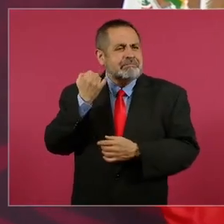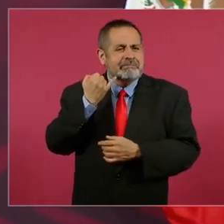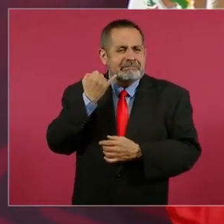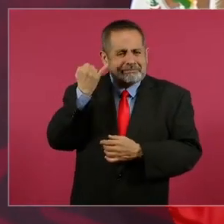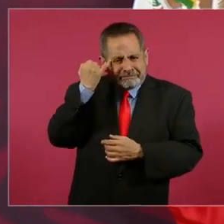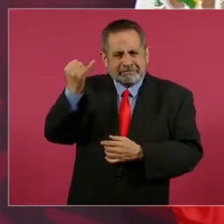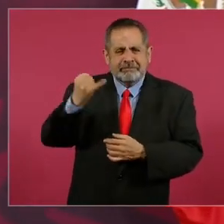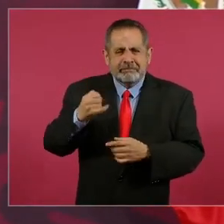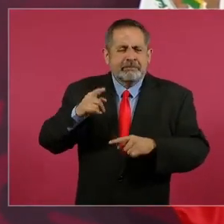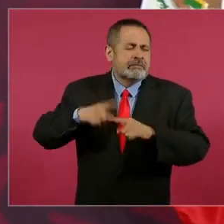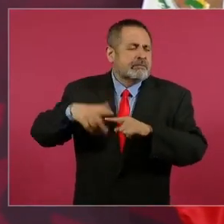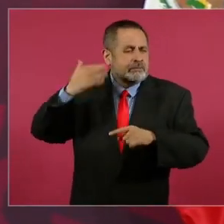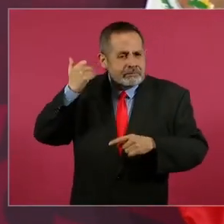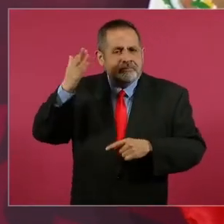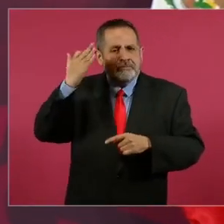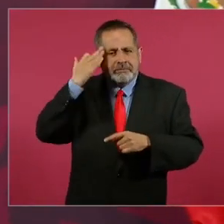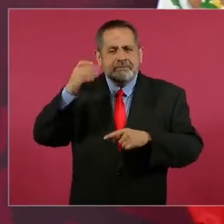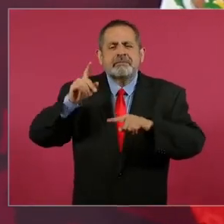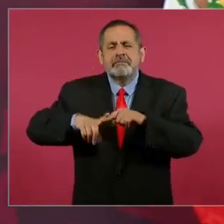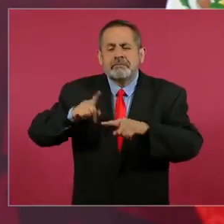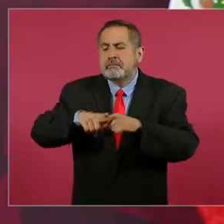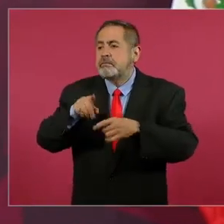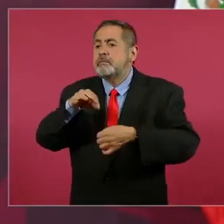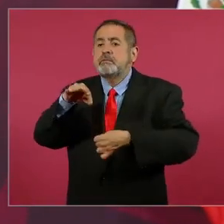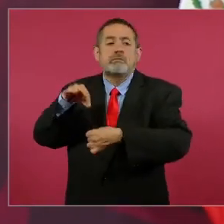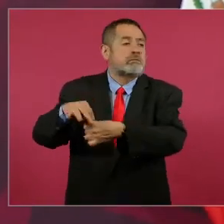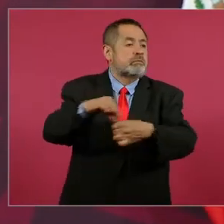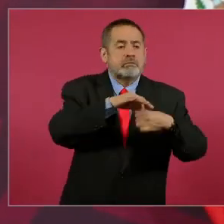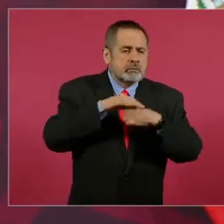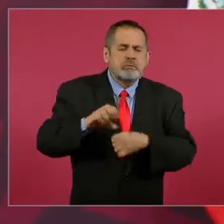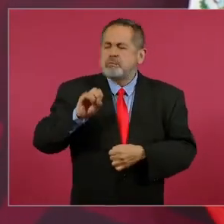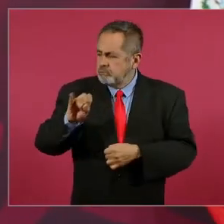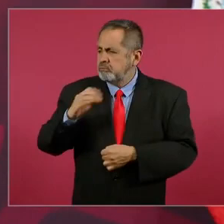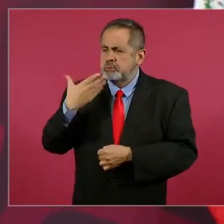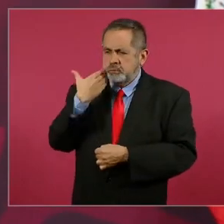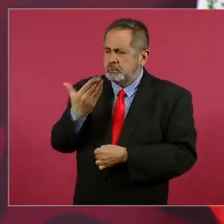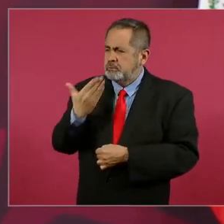¿En qué tiempo? ¿Y quiénes votaron a favor de eso?